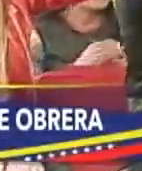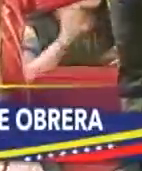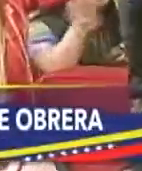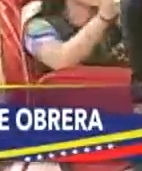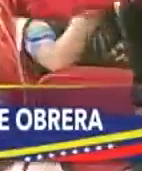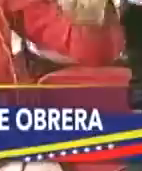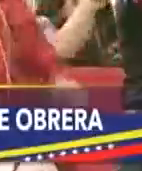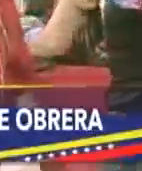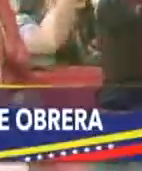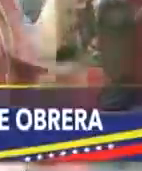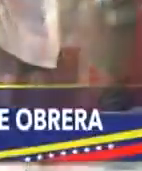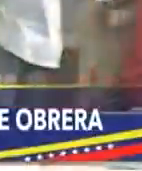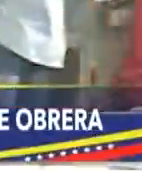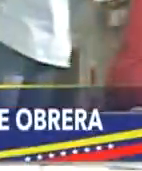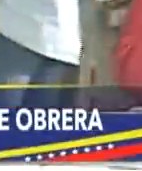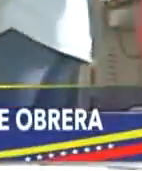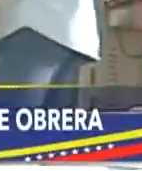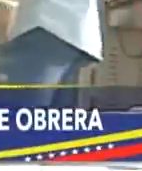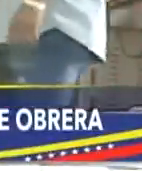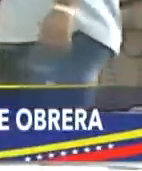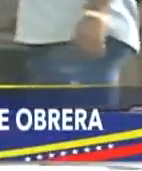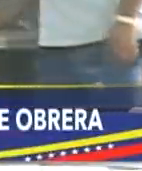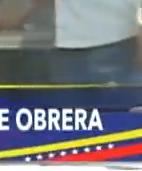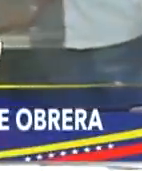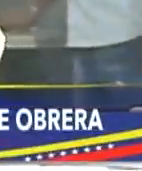Obrera de la Patria Venezolana.